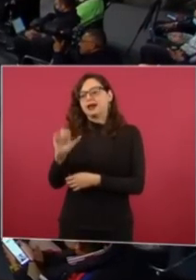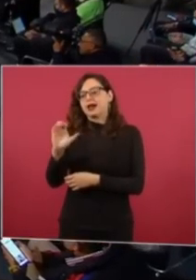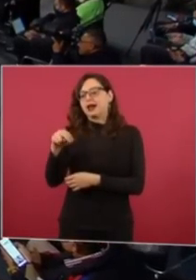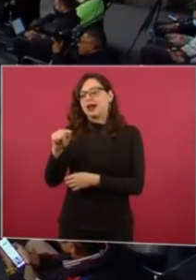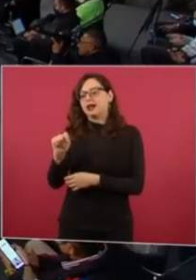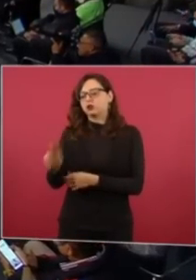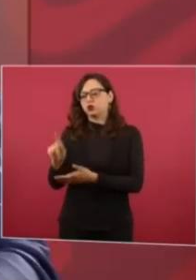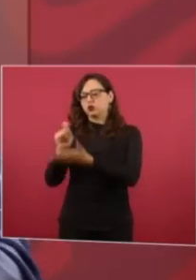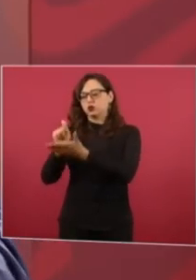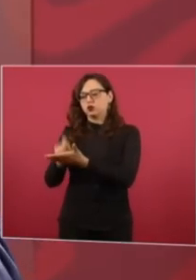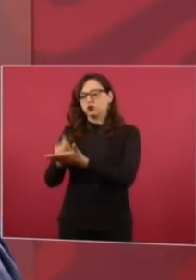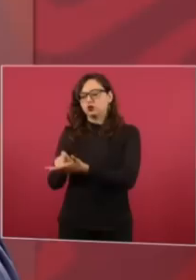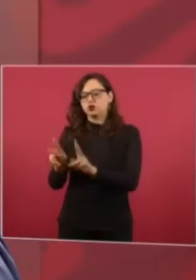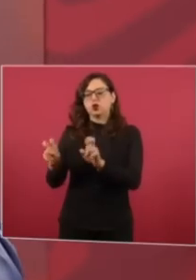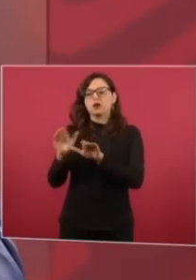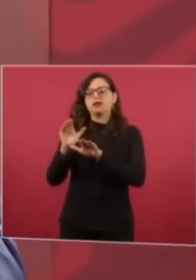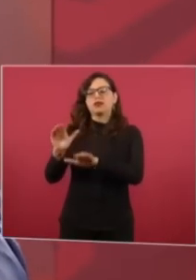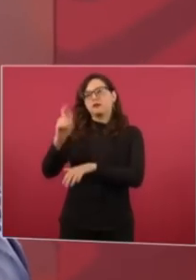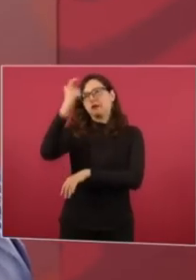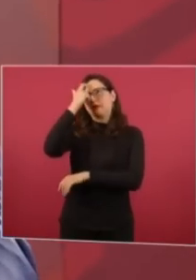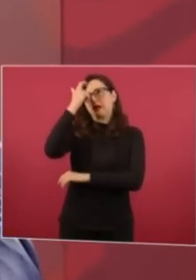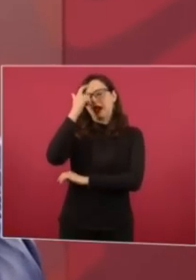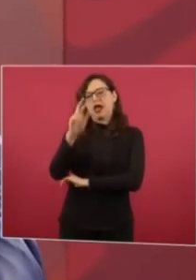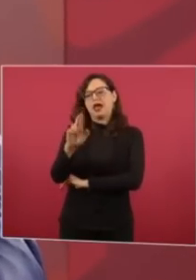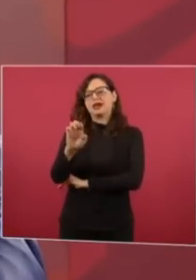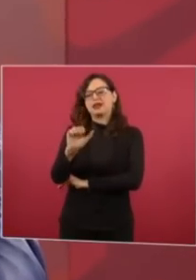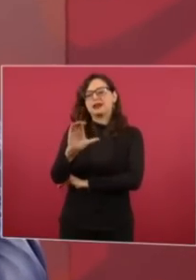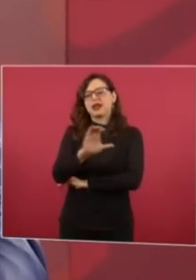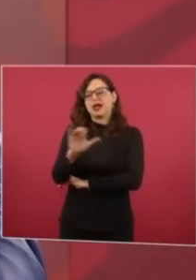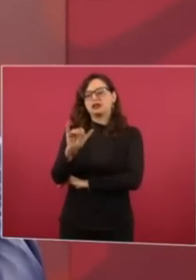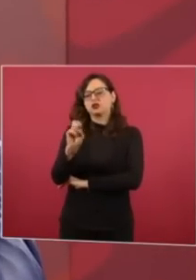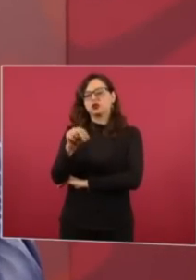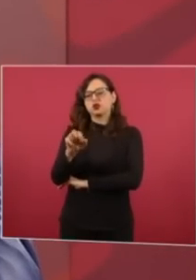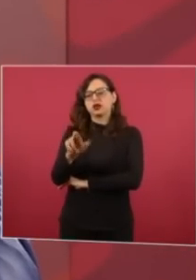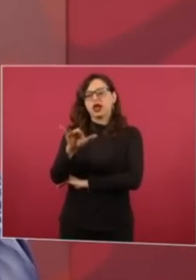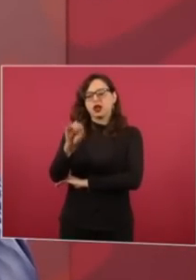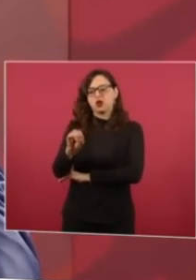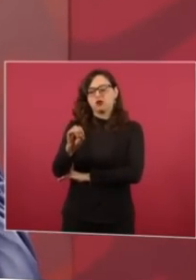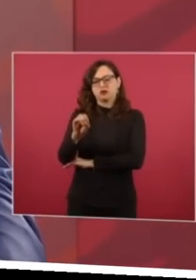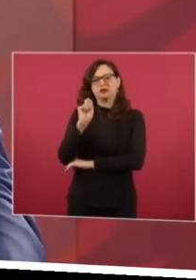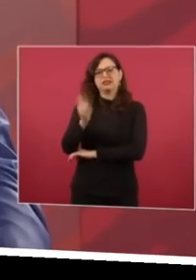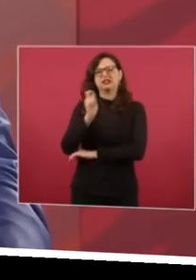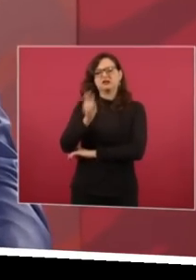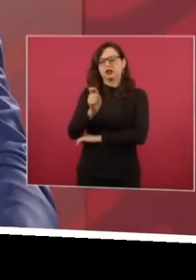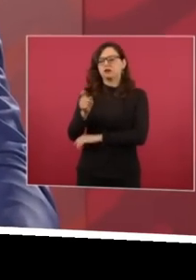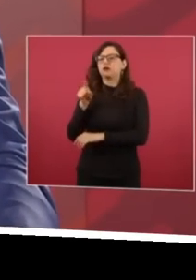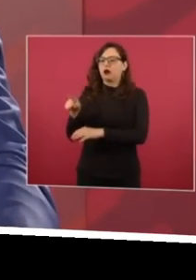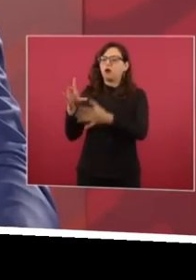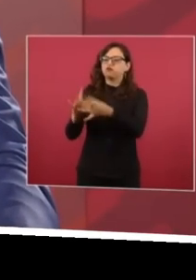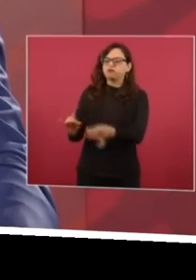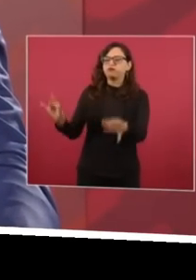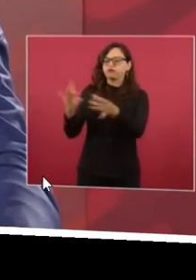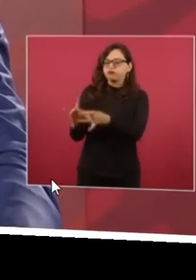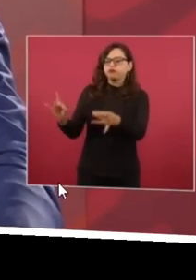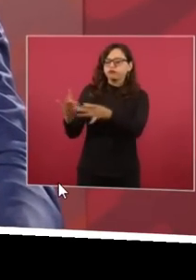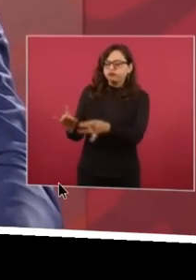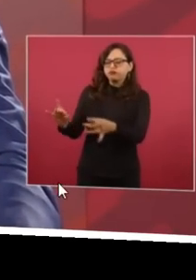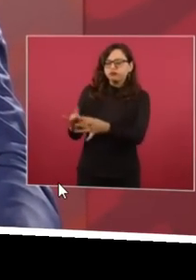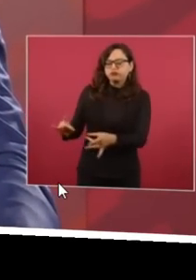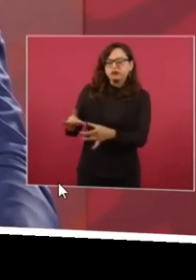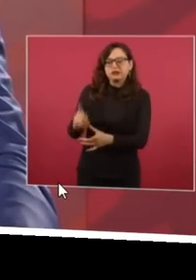pero tiene que ver más enlace en todos los capítulos una introducción una interpretación pero lo